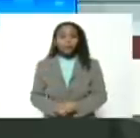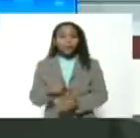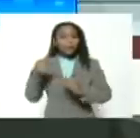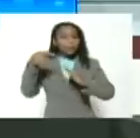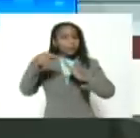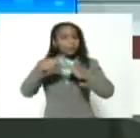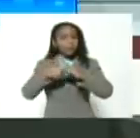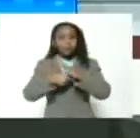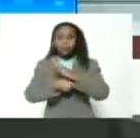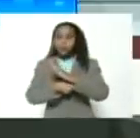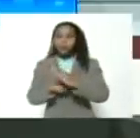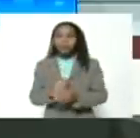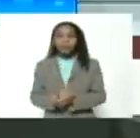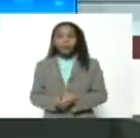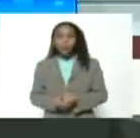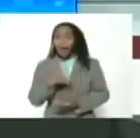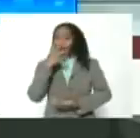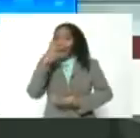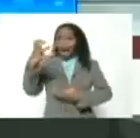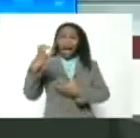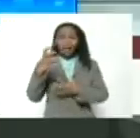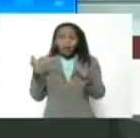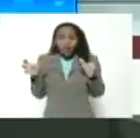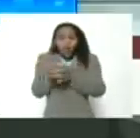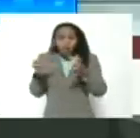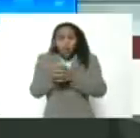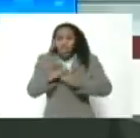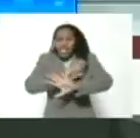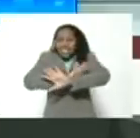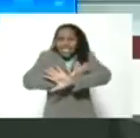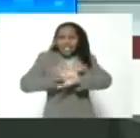profunda. Fue un grito colectivo de ya basta.